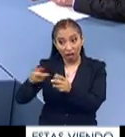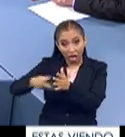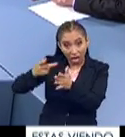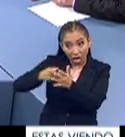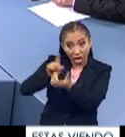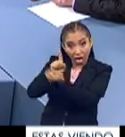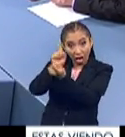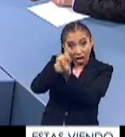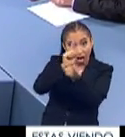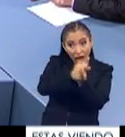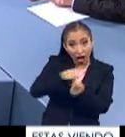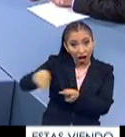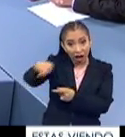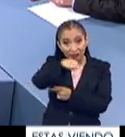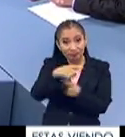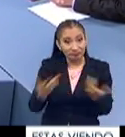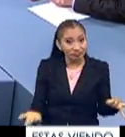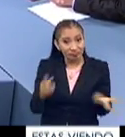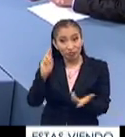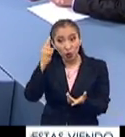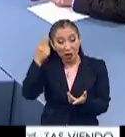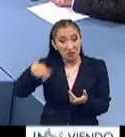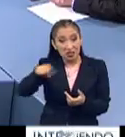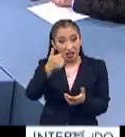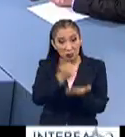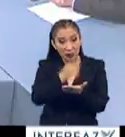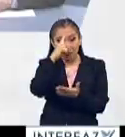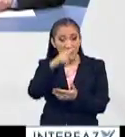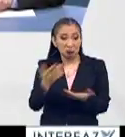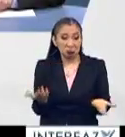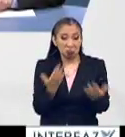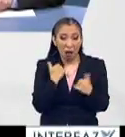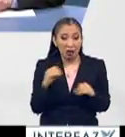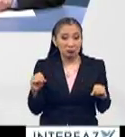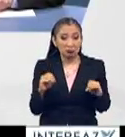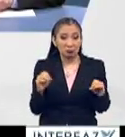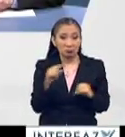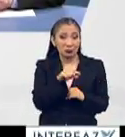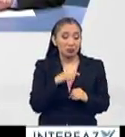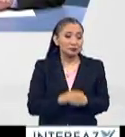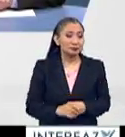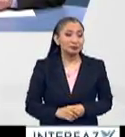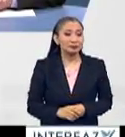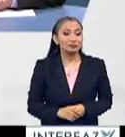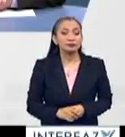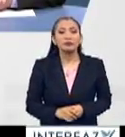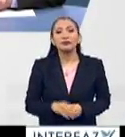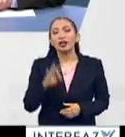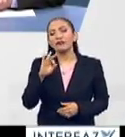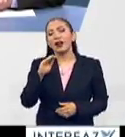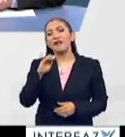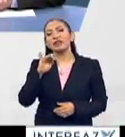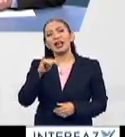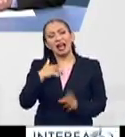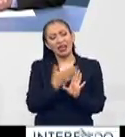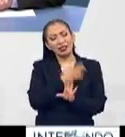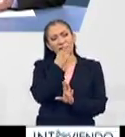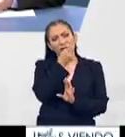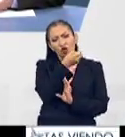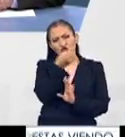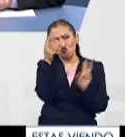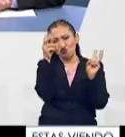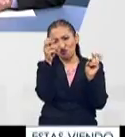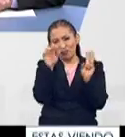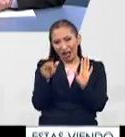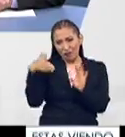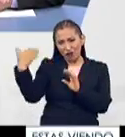que sea muy fomentado dentro de la zona de la Ciudad de México o la zona que está alrededor. Fabián, me comentabas una frase